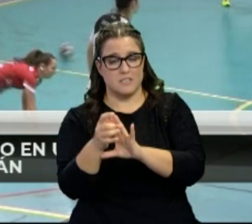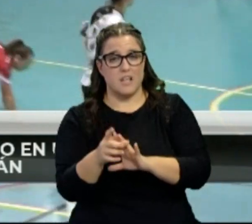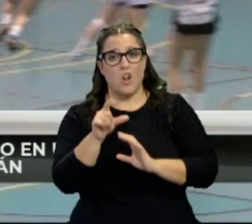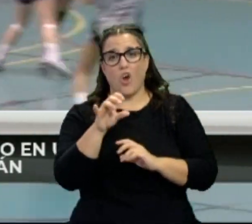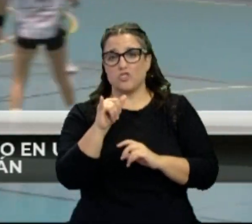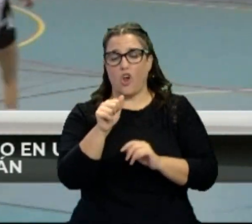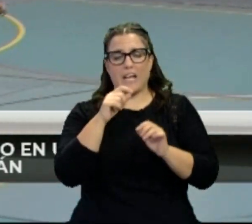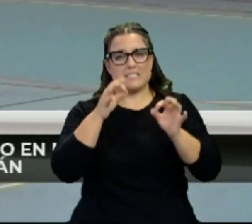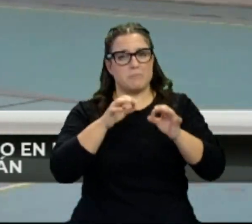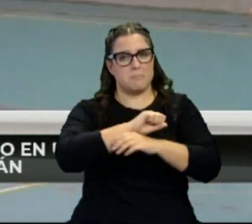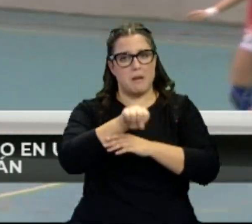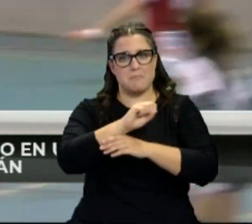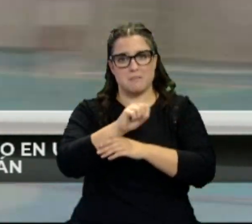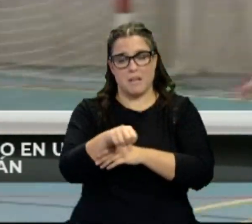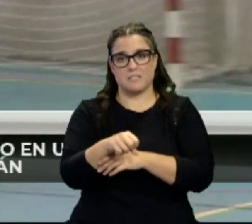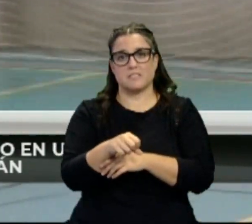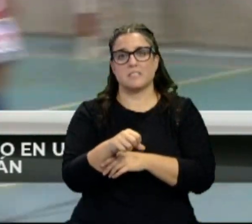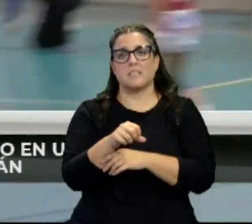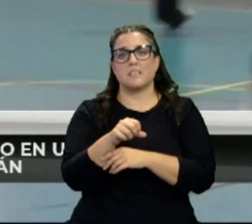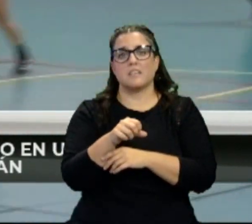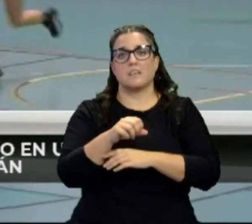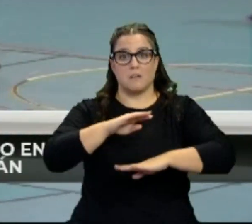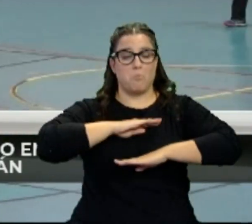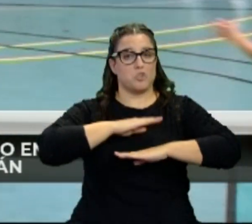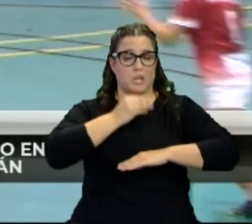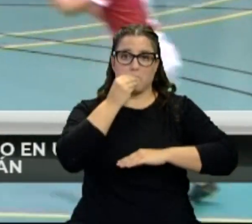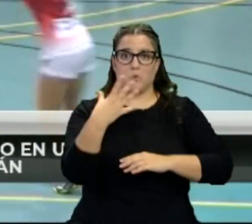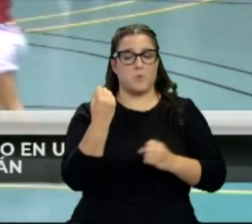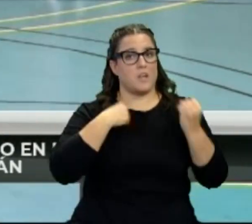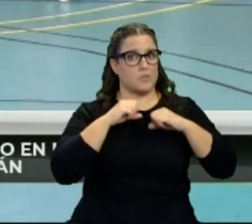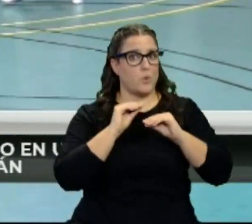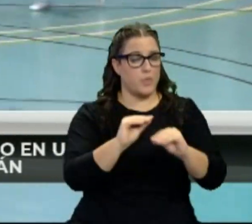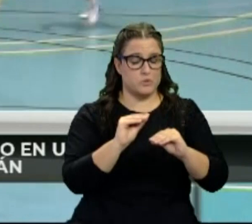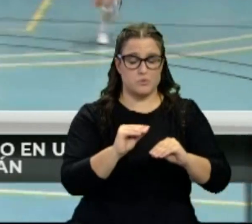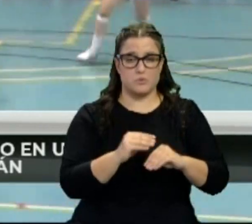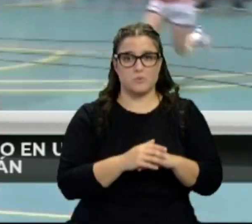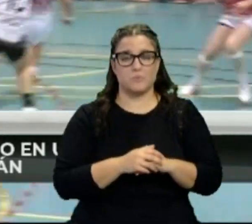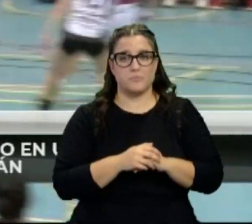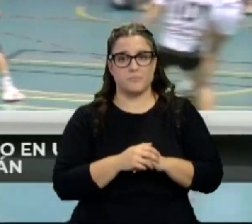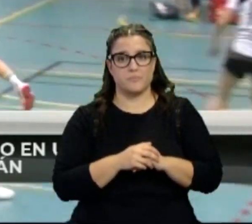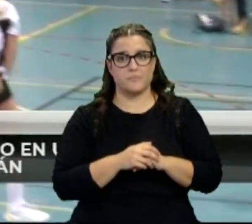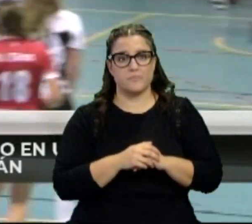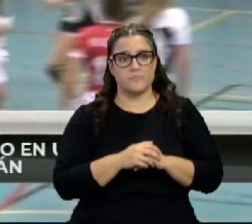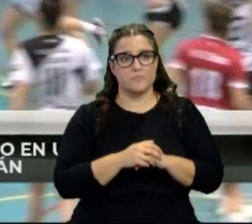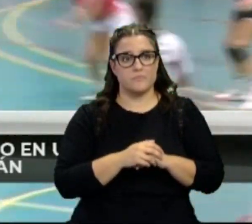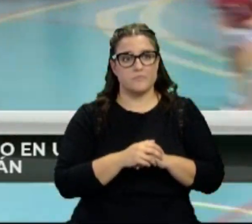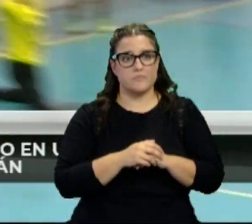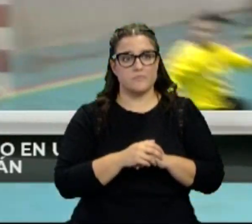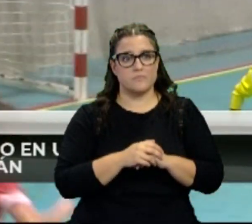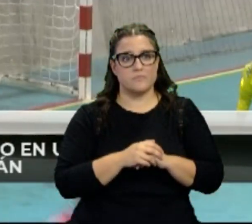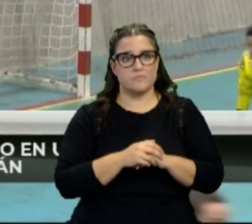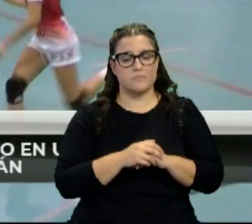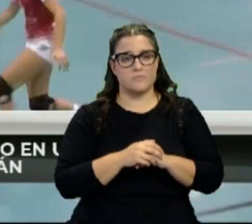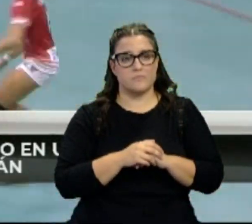delante en el marcador con una gran actuación de Erdocien bajo los palos. Urpea Betionac sigue segunda tras enlazar su séptima victoria al imponerse 13-27